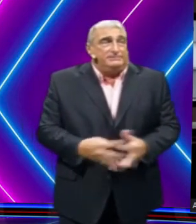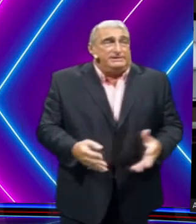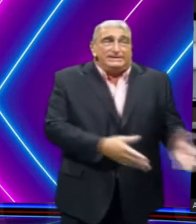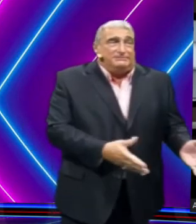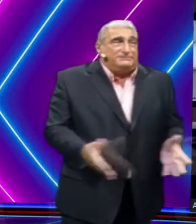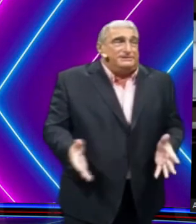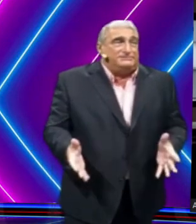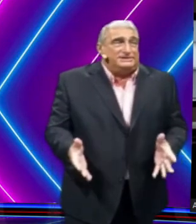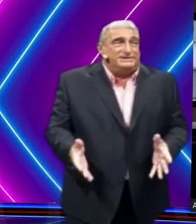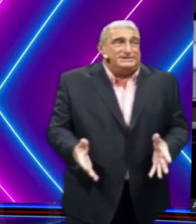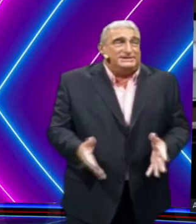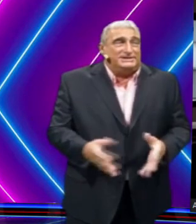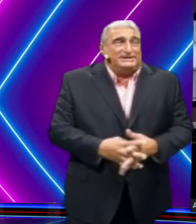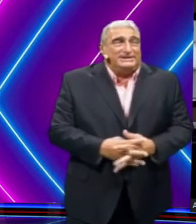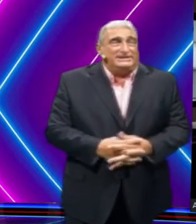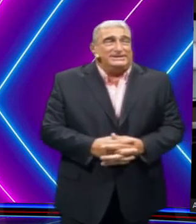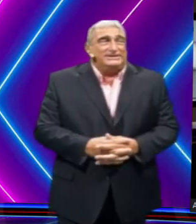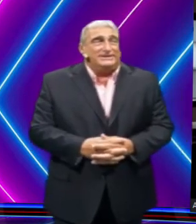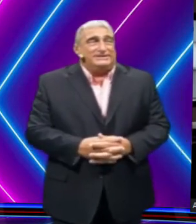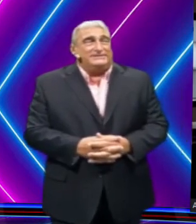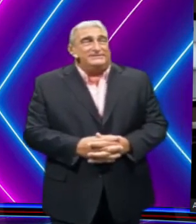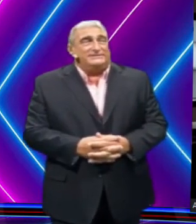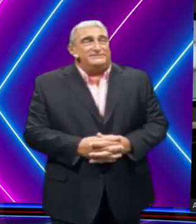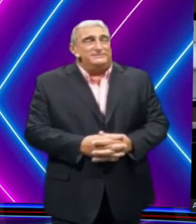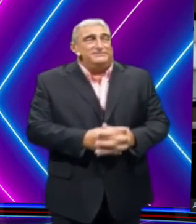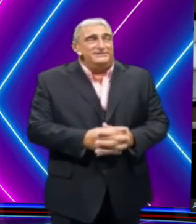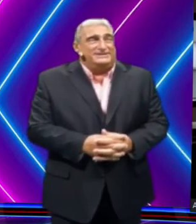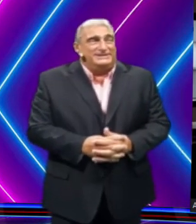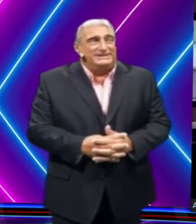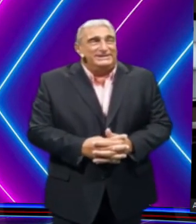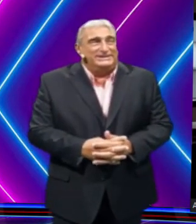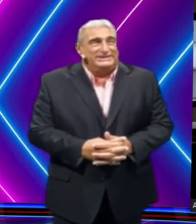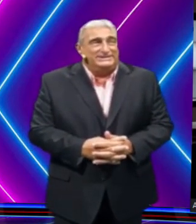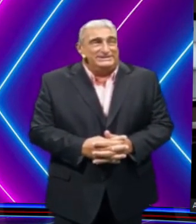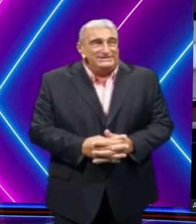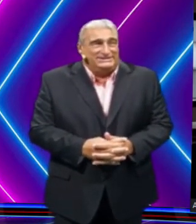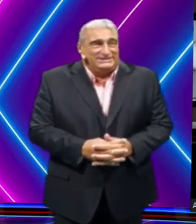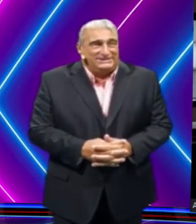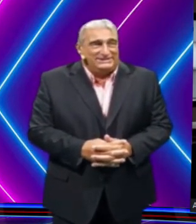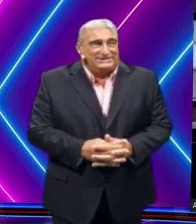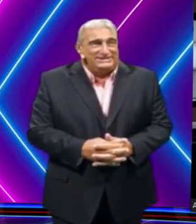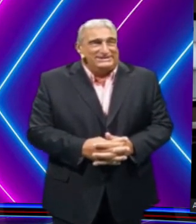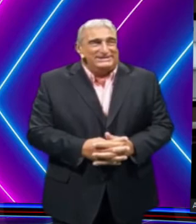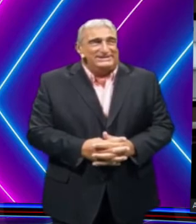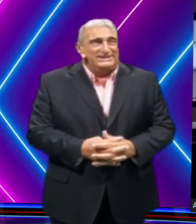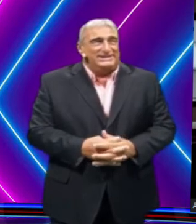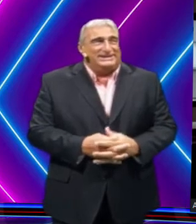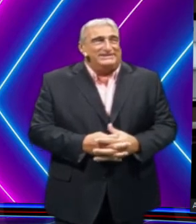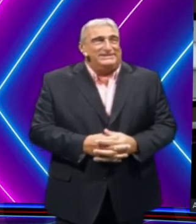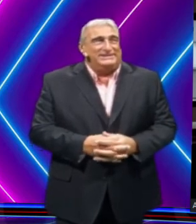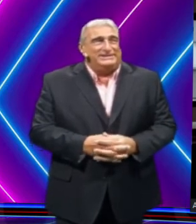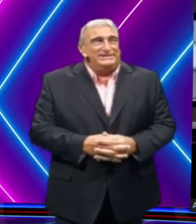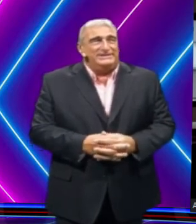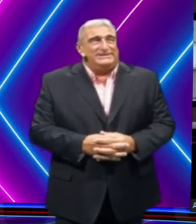Bueno, ahí está ¿Y la qué quiere vacuna que rusa. le diga? Yo no soy científico. ¿Cómo? ¿Pero qué le dije? A ver, yo no